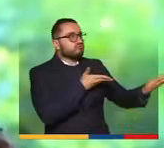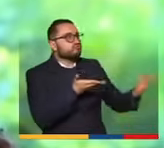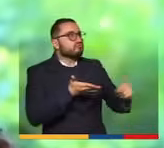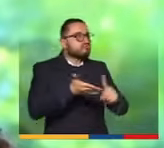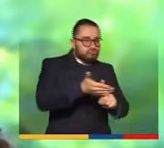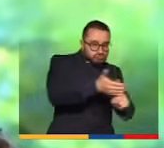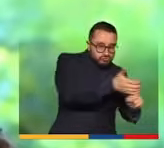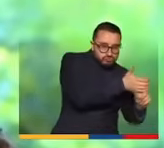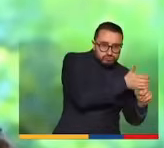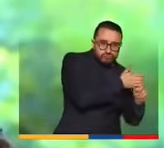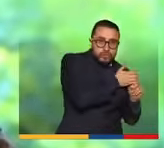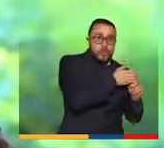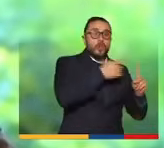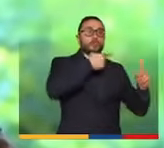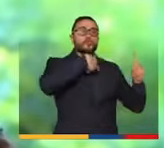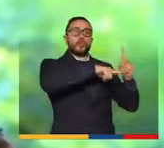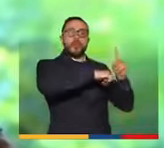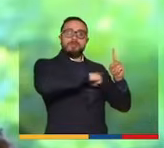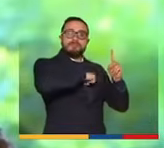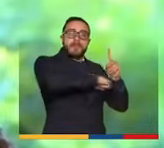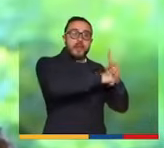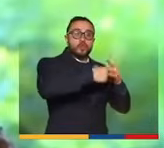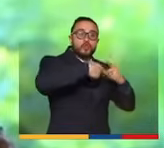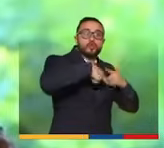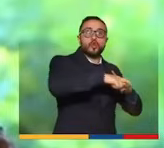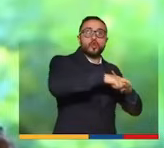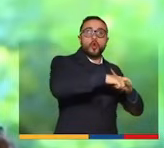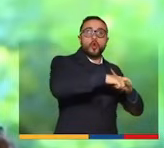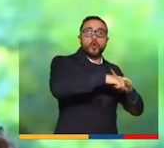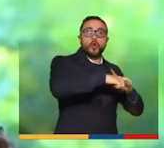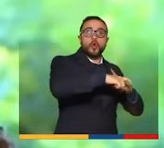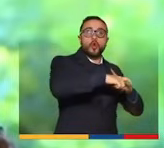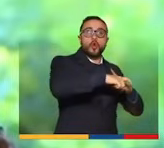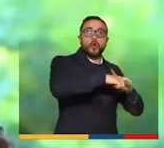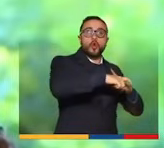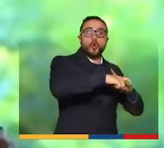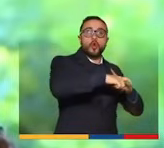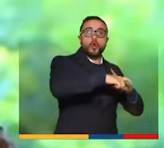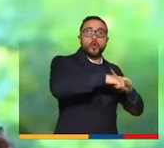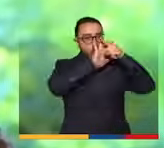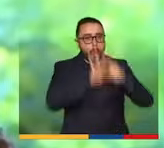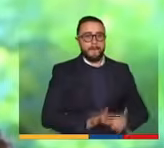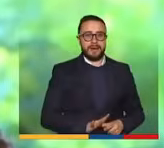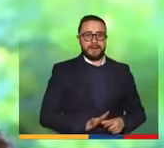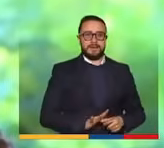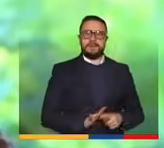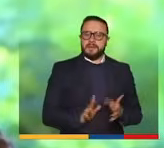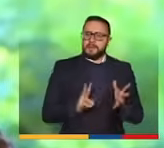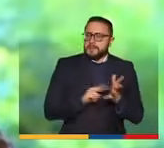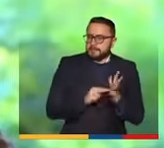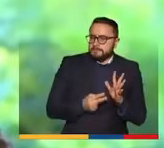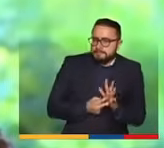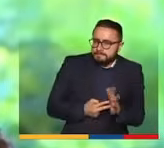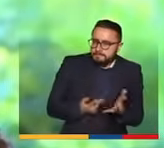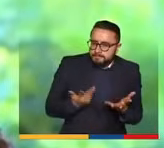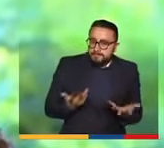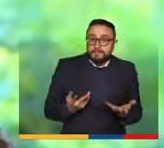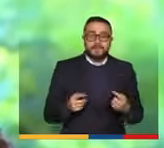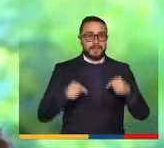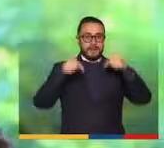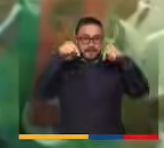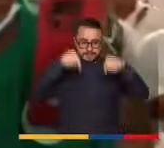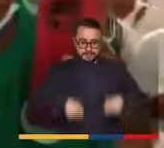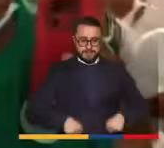permita que sus derechos y libertades puedan ser. Es decir, que aquí las cintas de